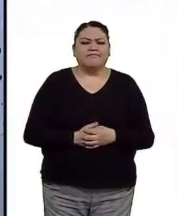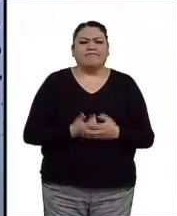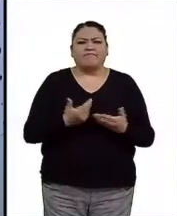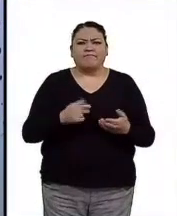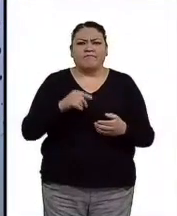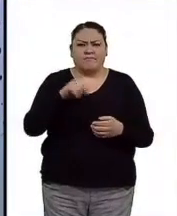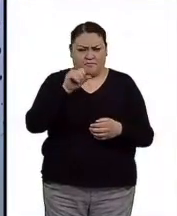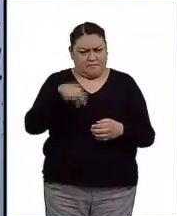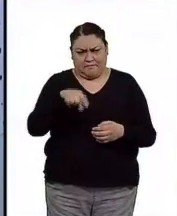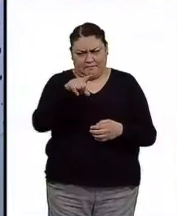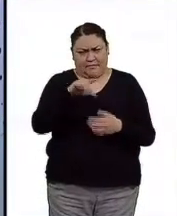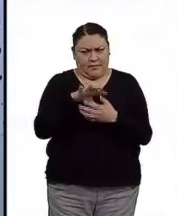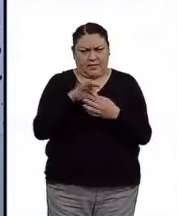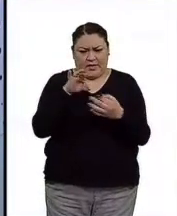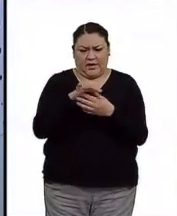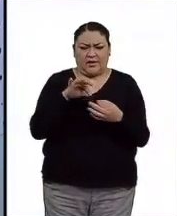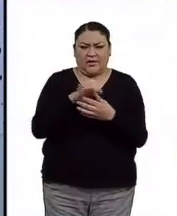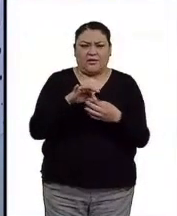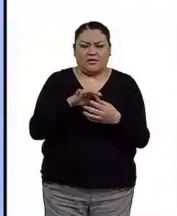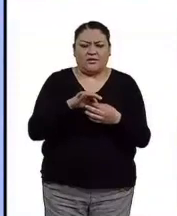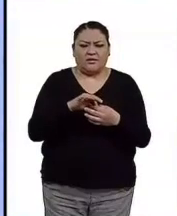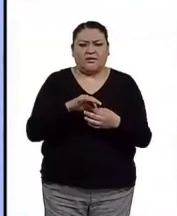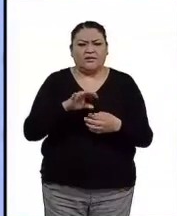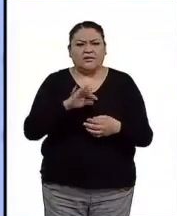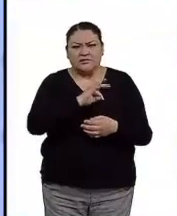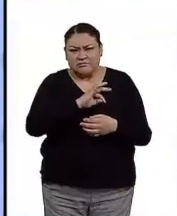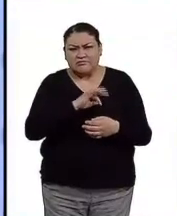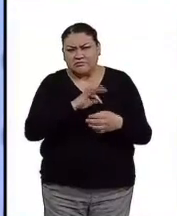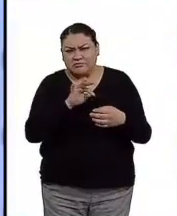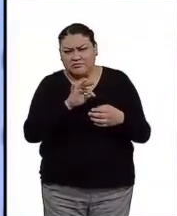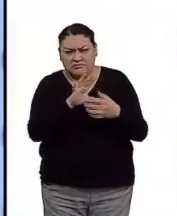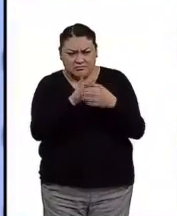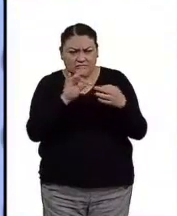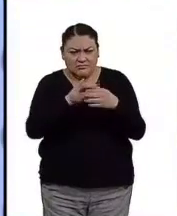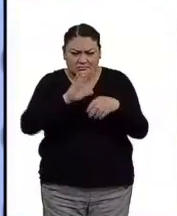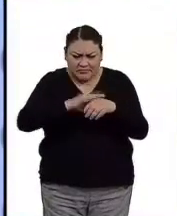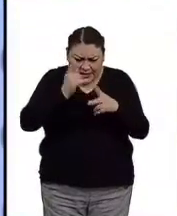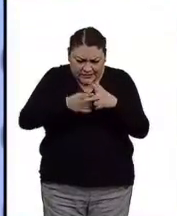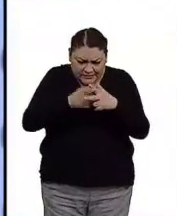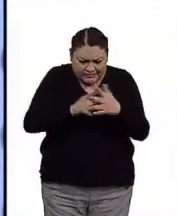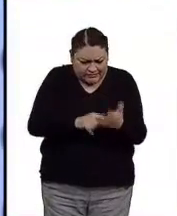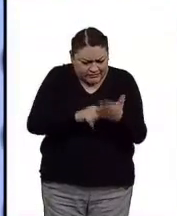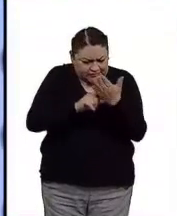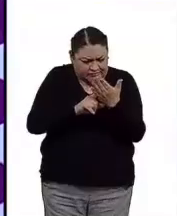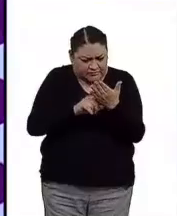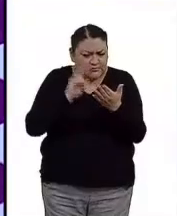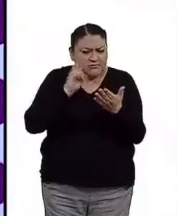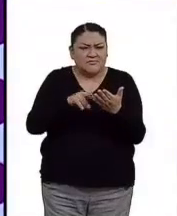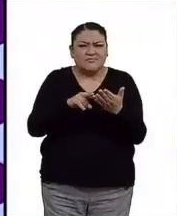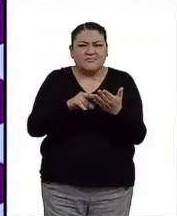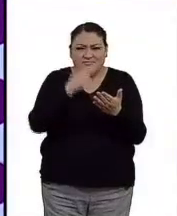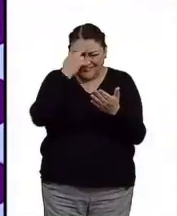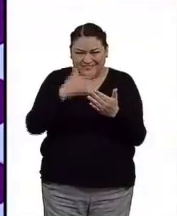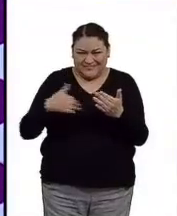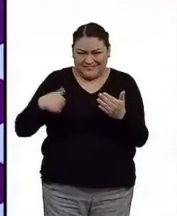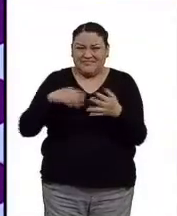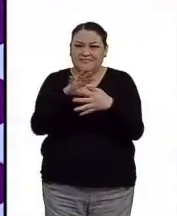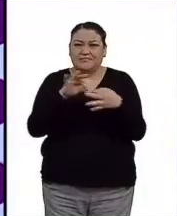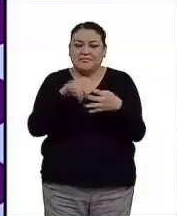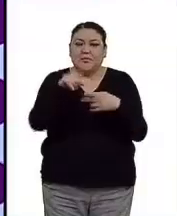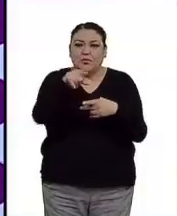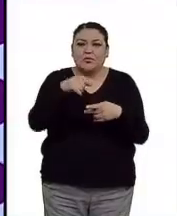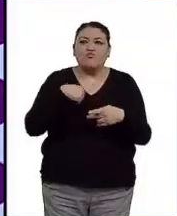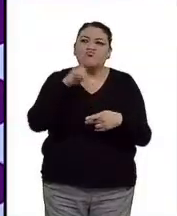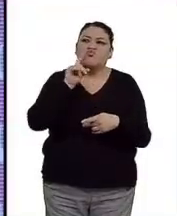este sentido, no sé si nos puedas dar algún dato también para complementar el tema hablabas un poco de los estereotipos